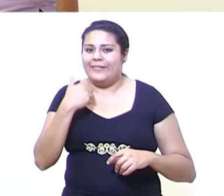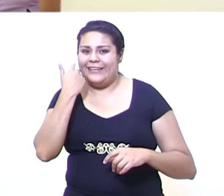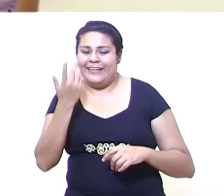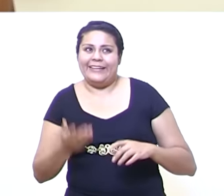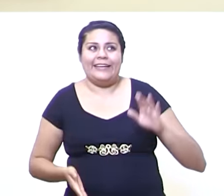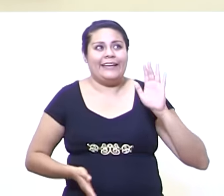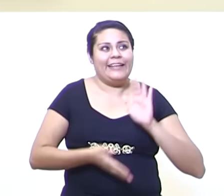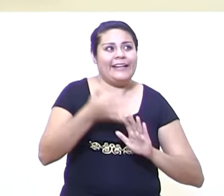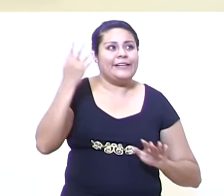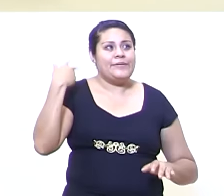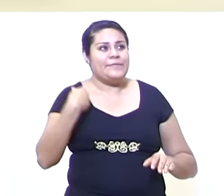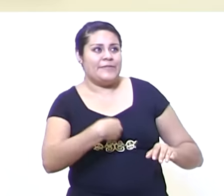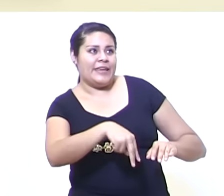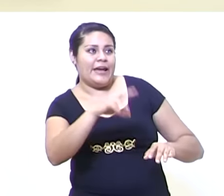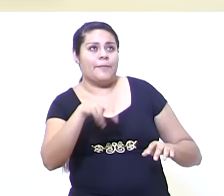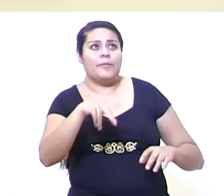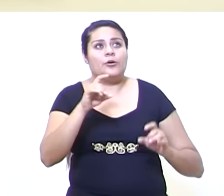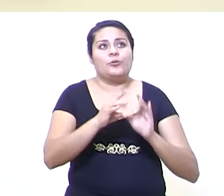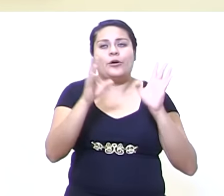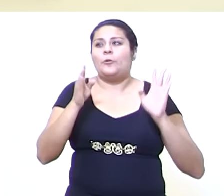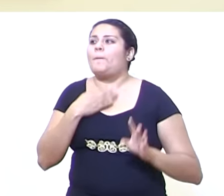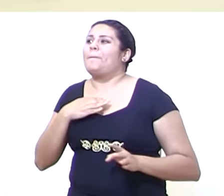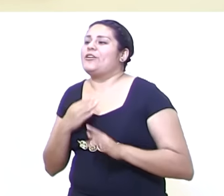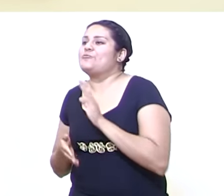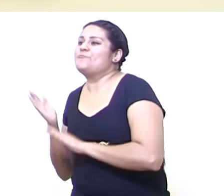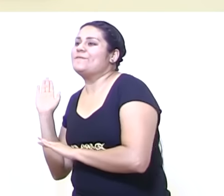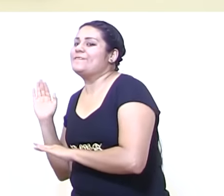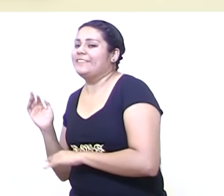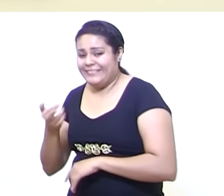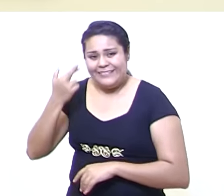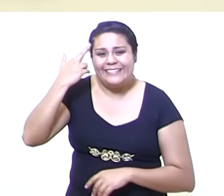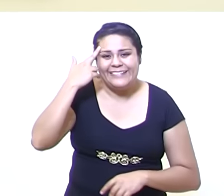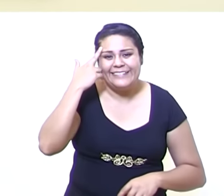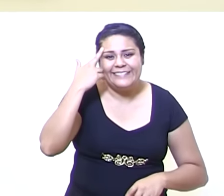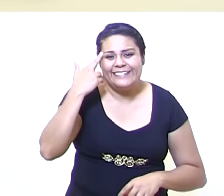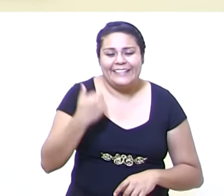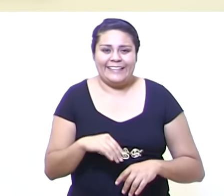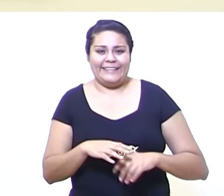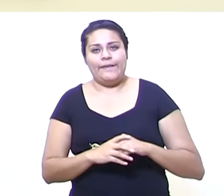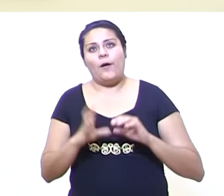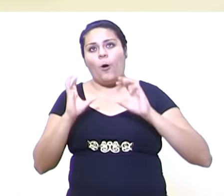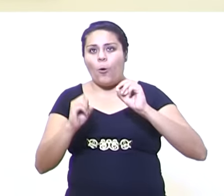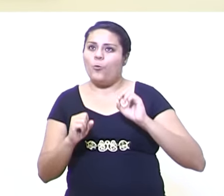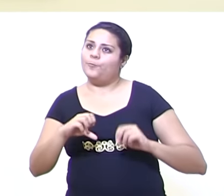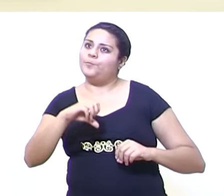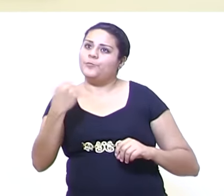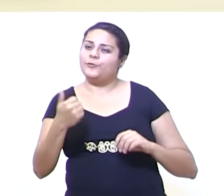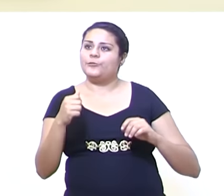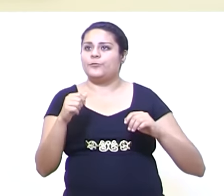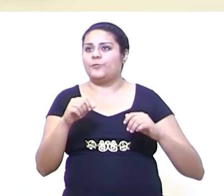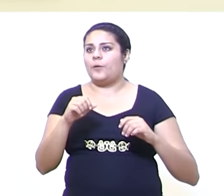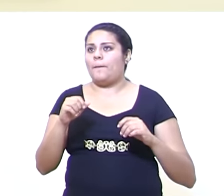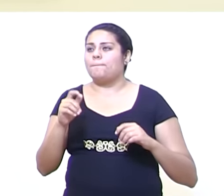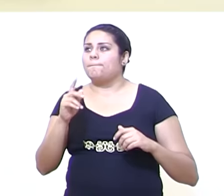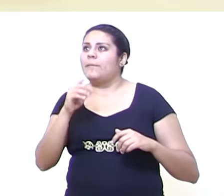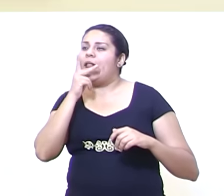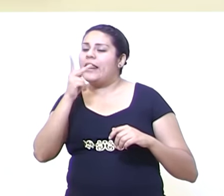ir a Ixtlán. Bueno, esta palabra, libro, la vimos en la sesión anterior.